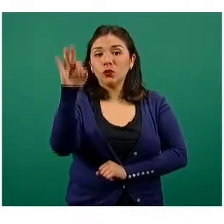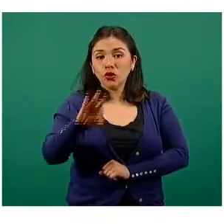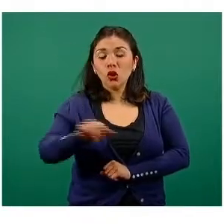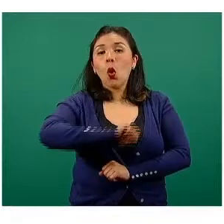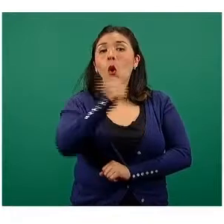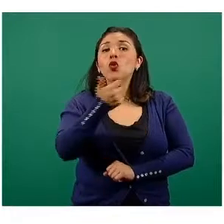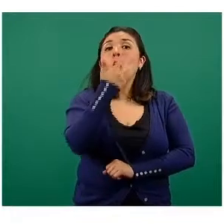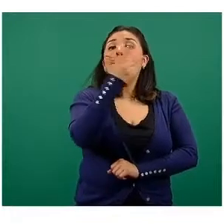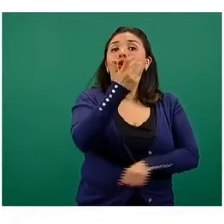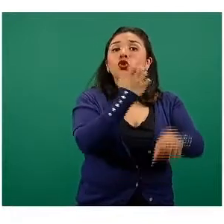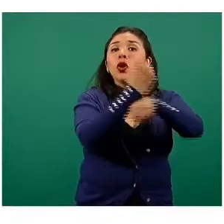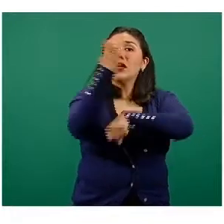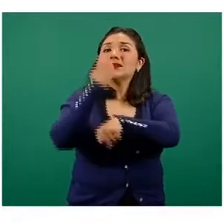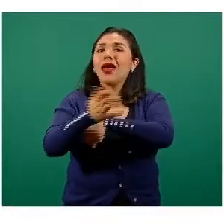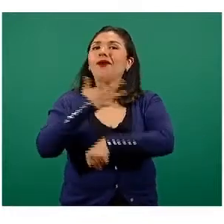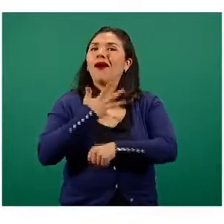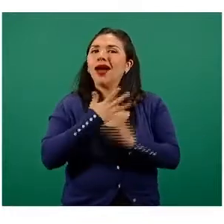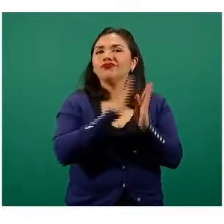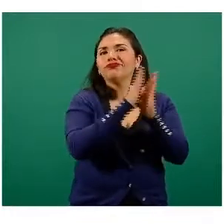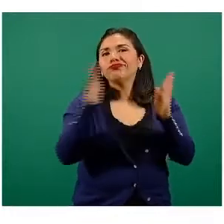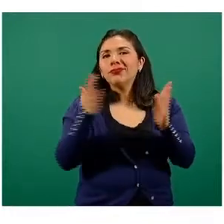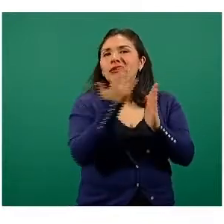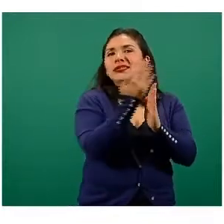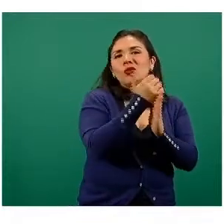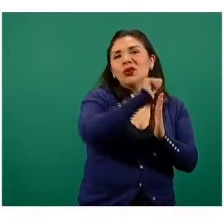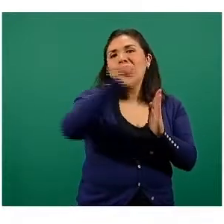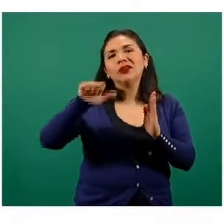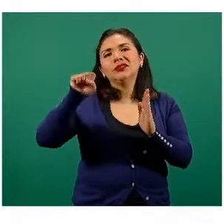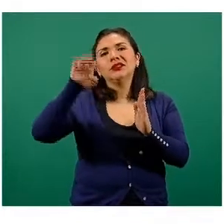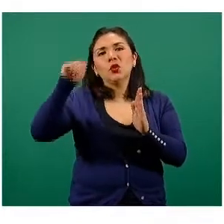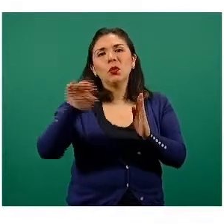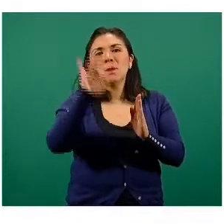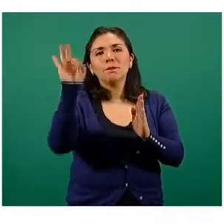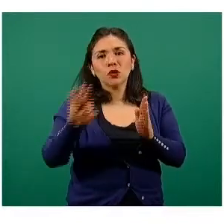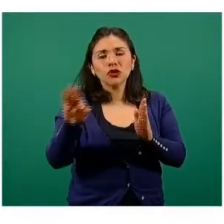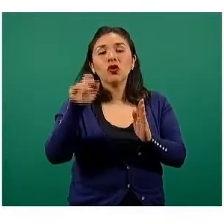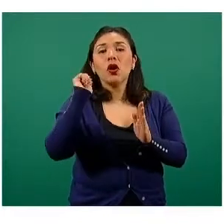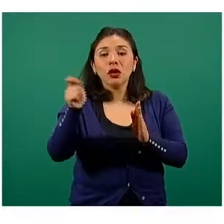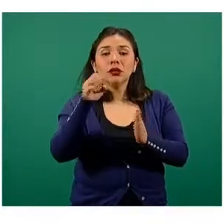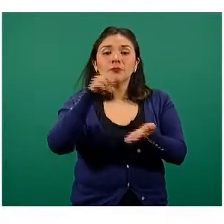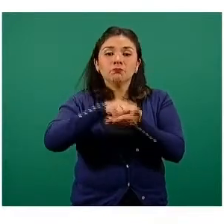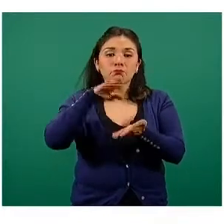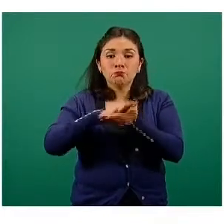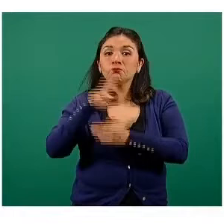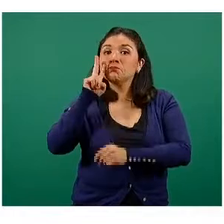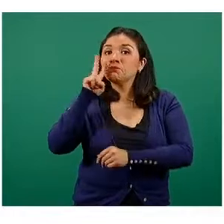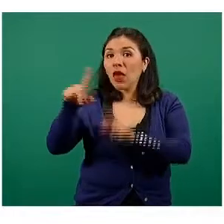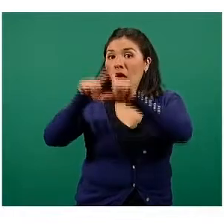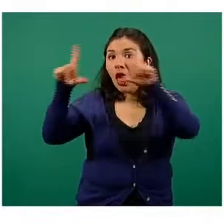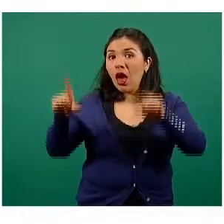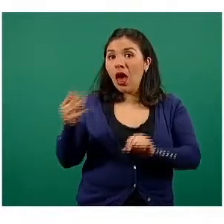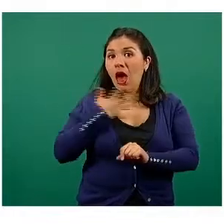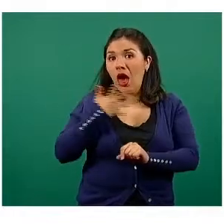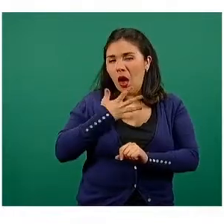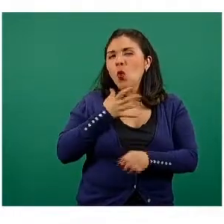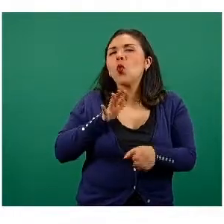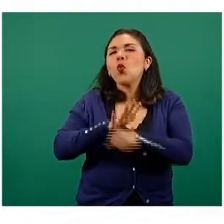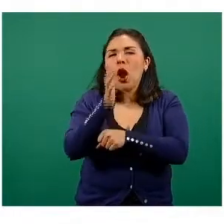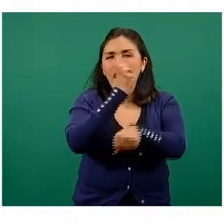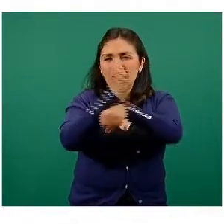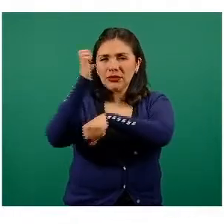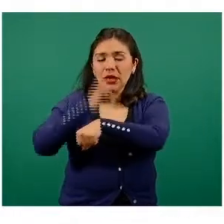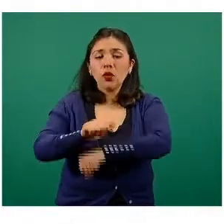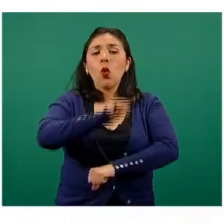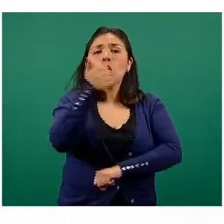8 entidades que están entre el 50 y el 69%, que están descritas en el cuadro, y